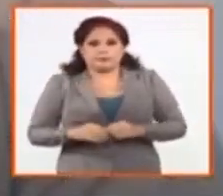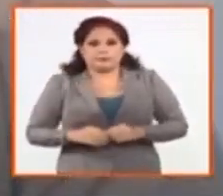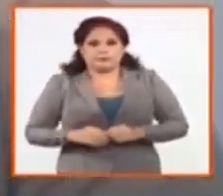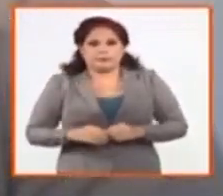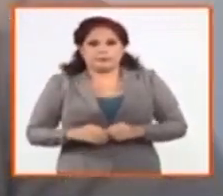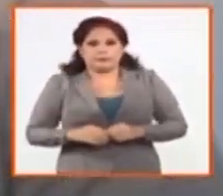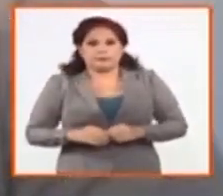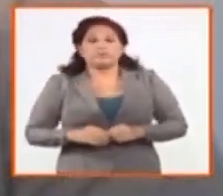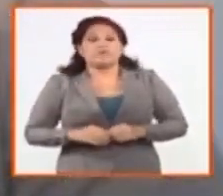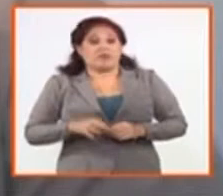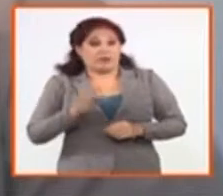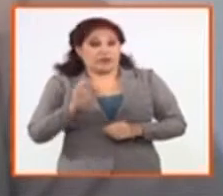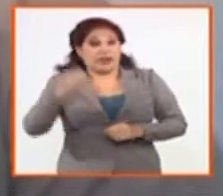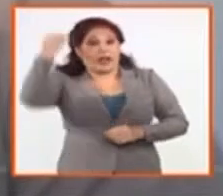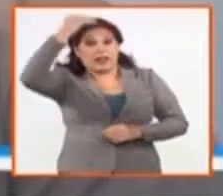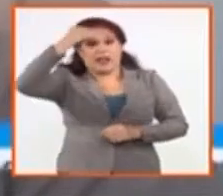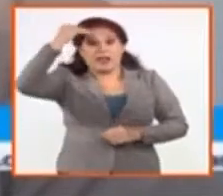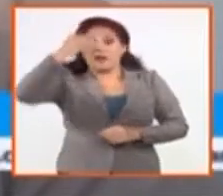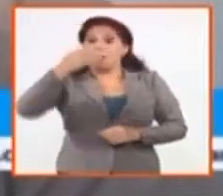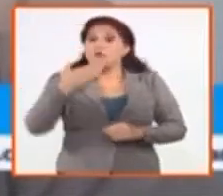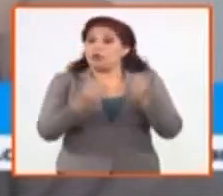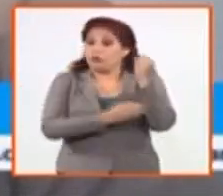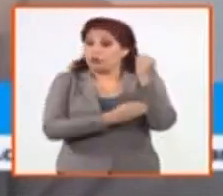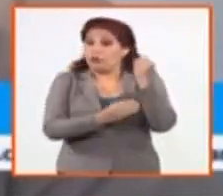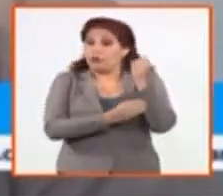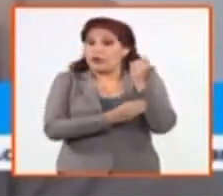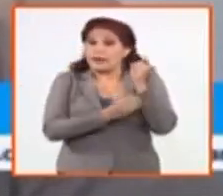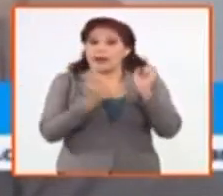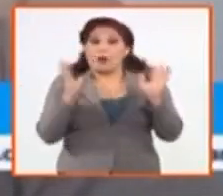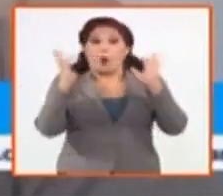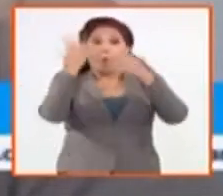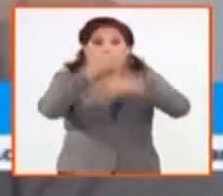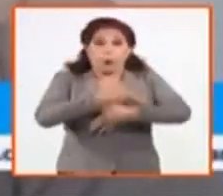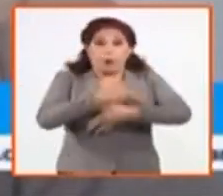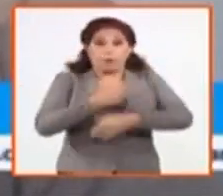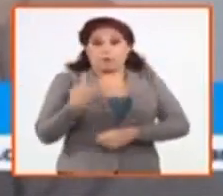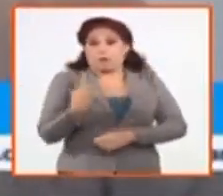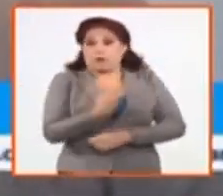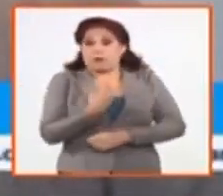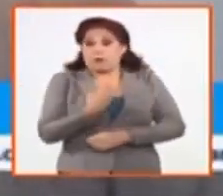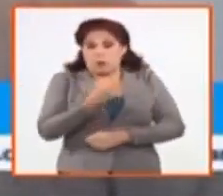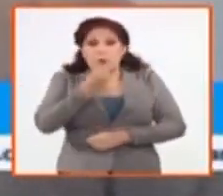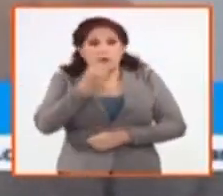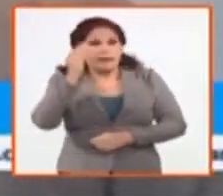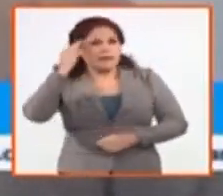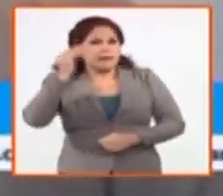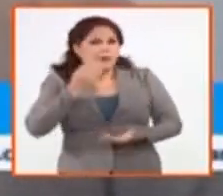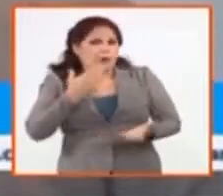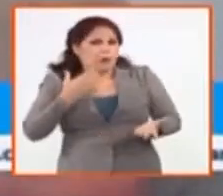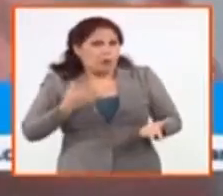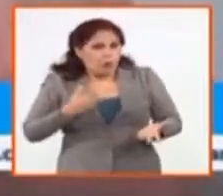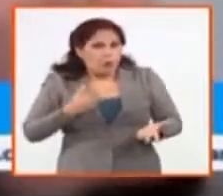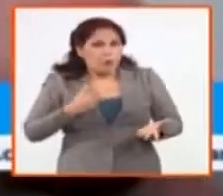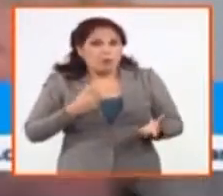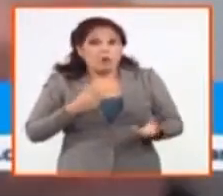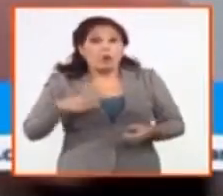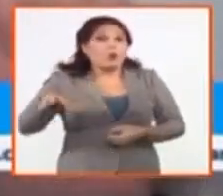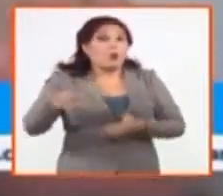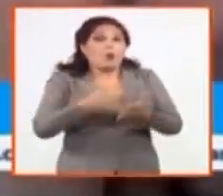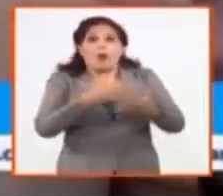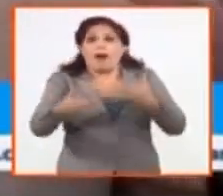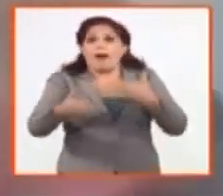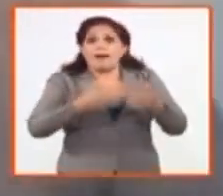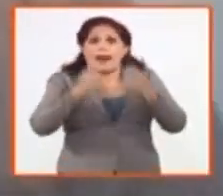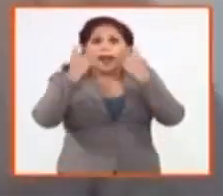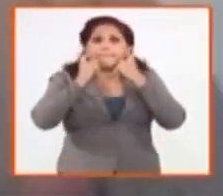Tenían una ventaja insuperable. Eran invisibles para nosotros. ¿Cómo podías reconocerlos? No puedes suponer que cualquiera con barba sea